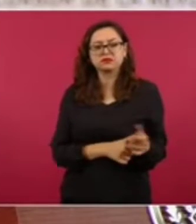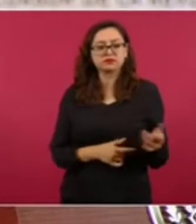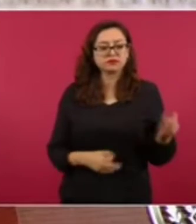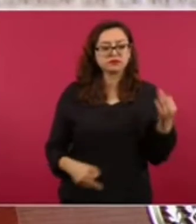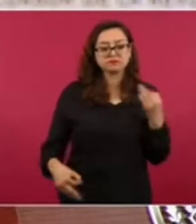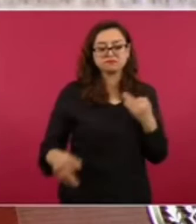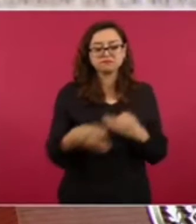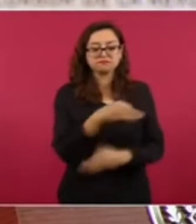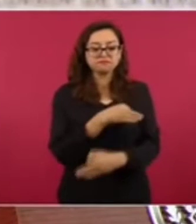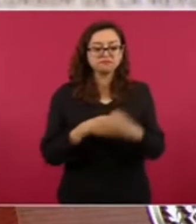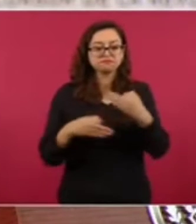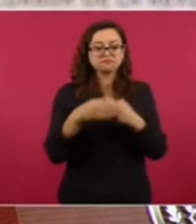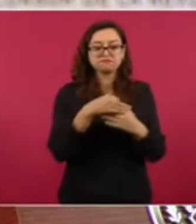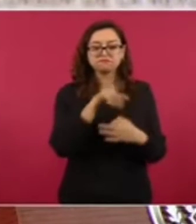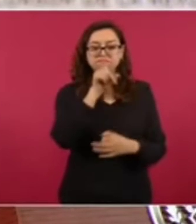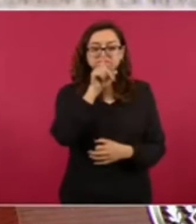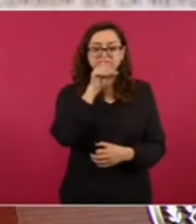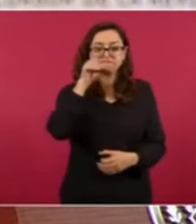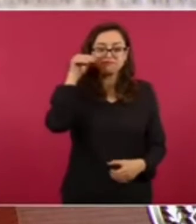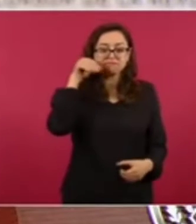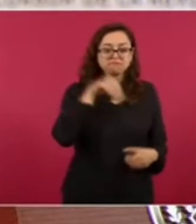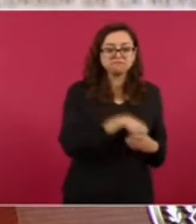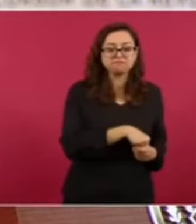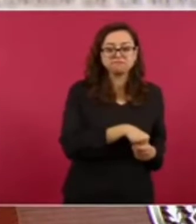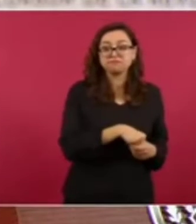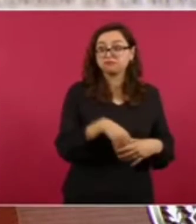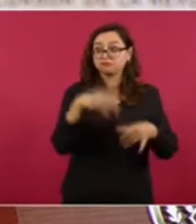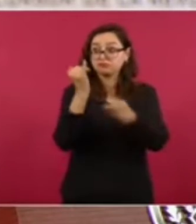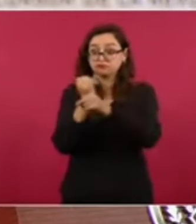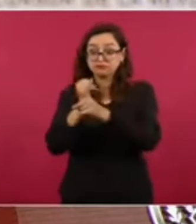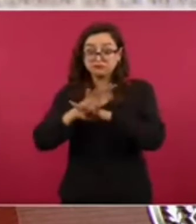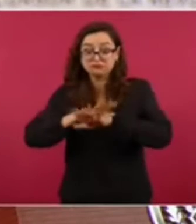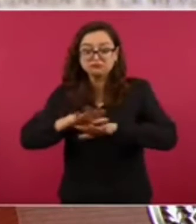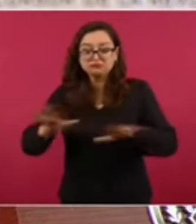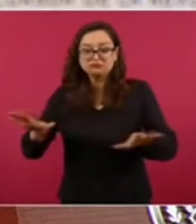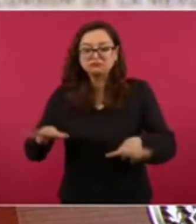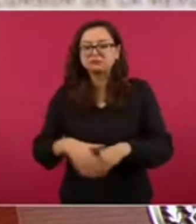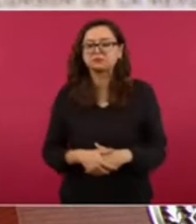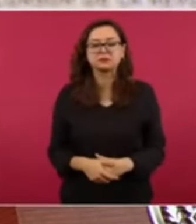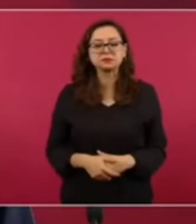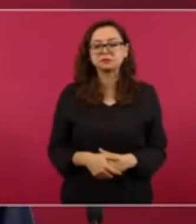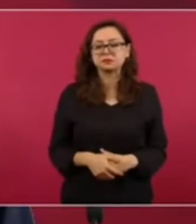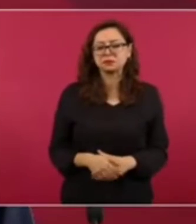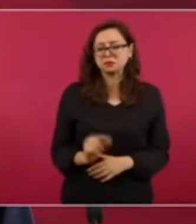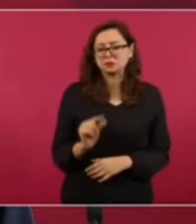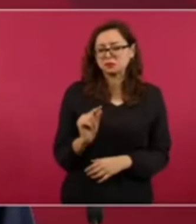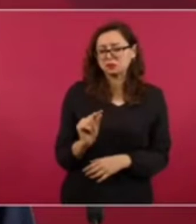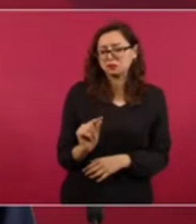no se informaba, o eran muy poquitos los medios de información